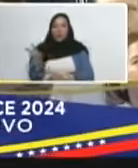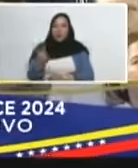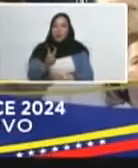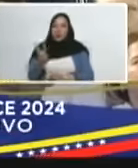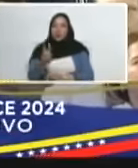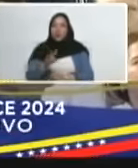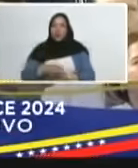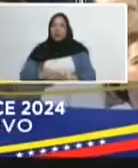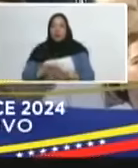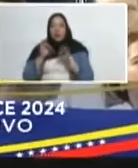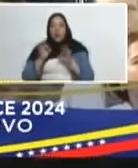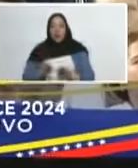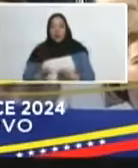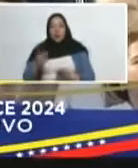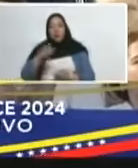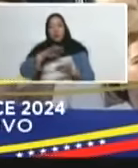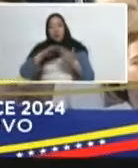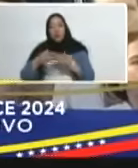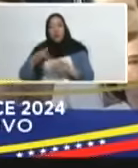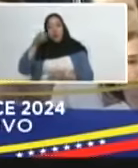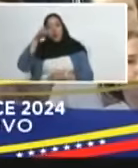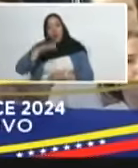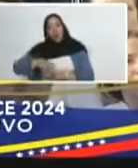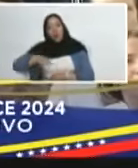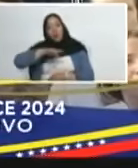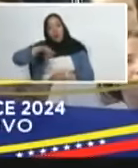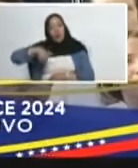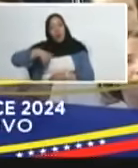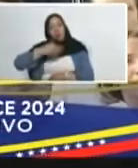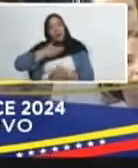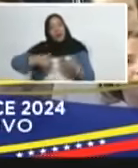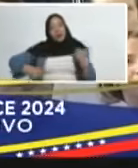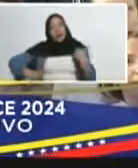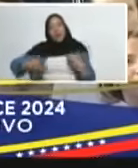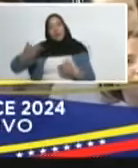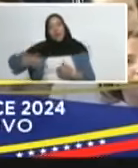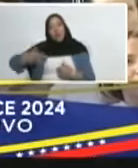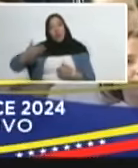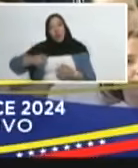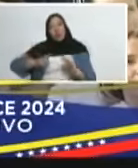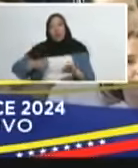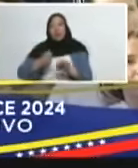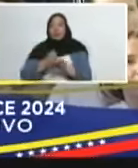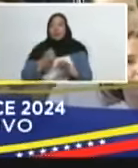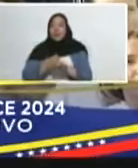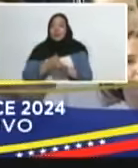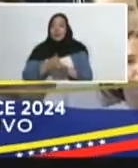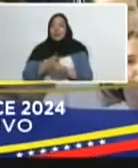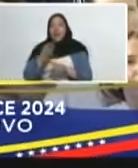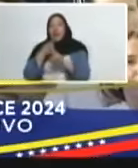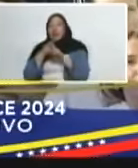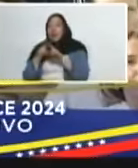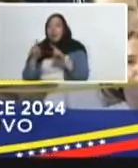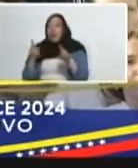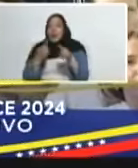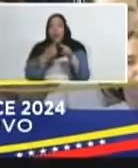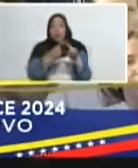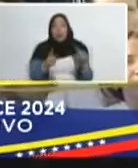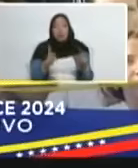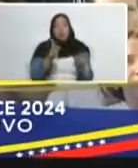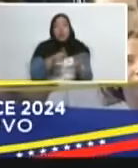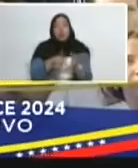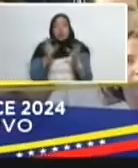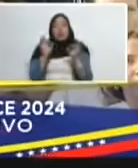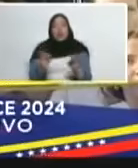Nosotros saludamos desde el Estado de Monagas, desde la región, hermano presidente, esta importante iniciativa que viene a diversificar, que viene por